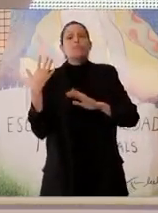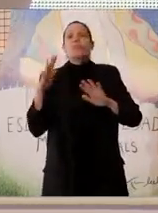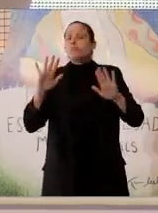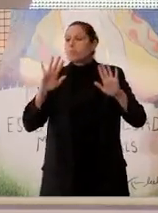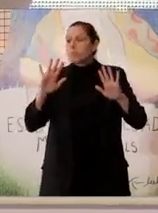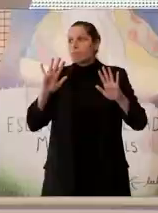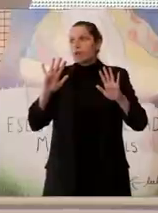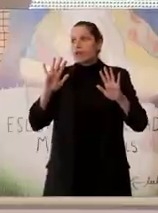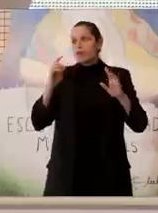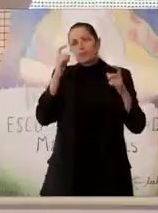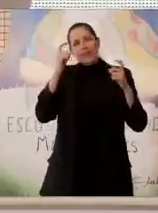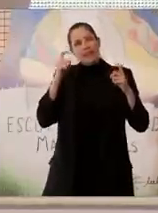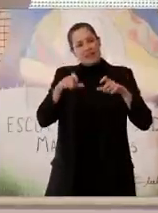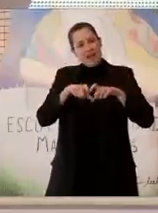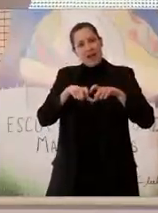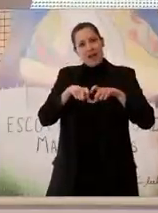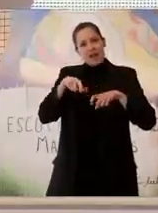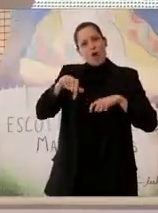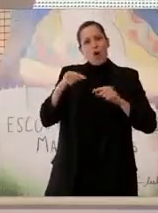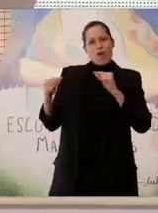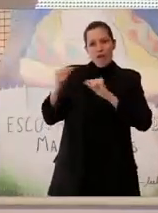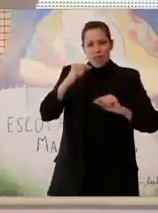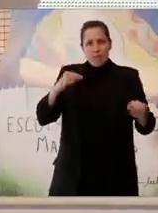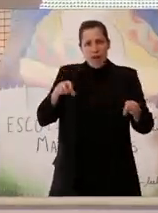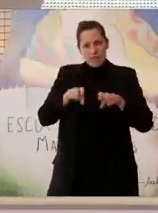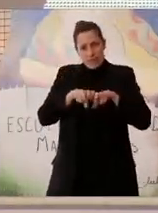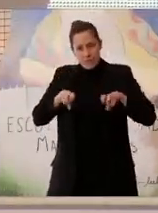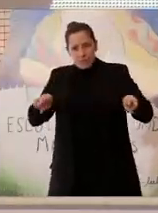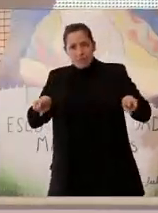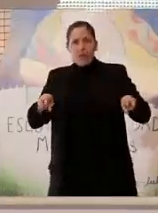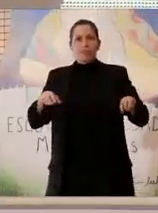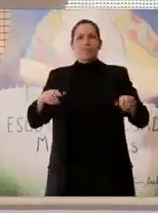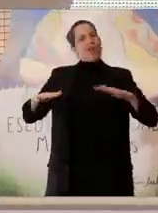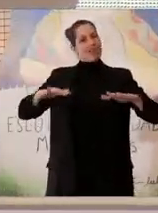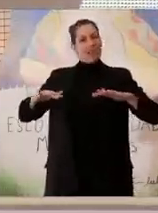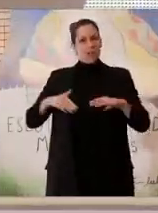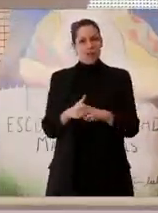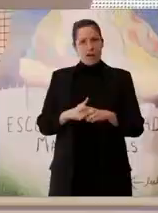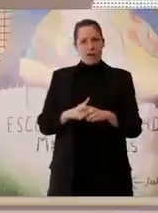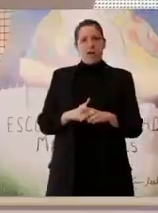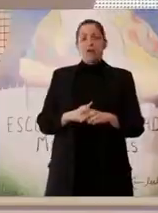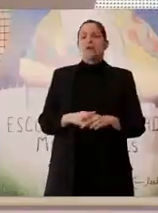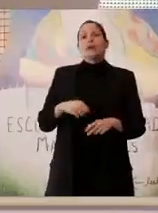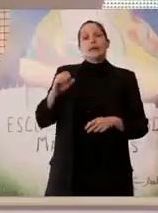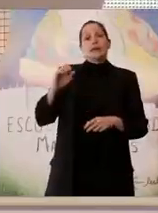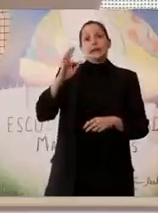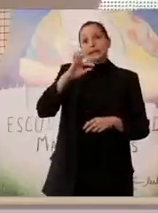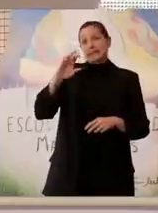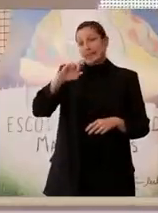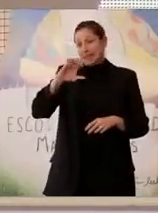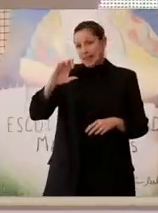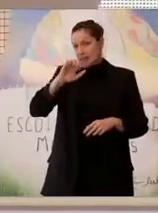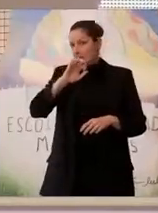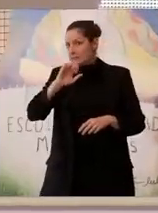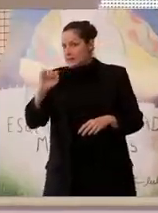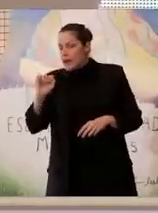una mesa mucho más dinámica, porque yo creo que también es de lo que se trata, de dar un poquito más de dinamismo. Yo creo que además Teresa ha introducido muchas cuestiones. Igualmente